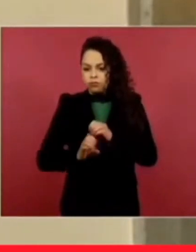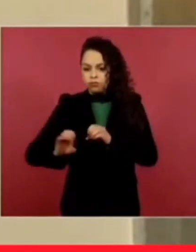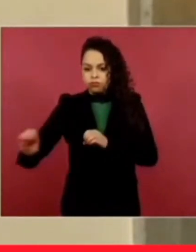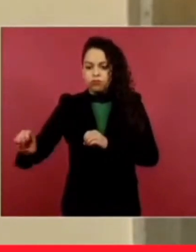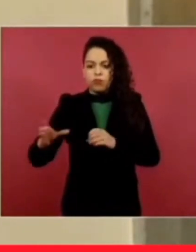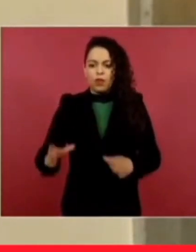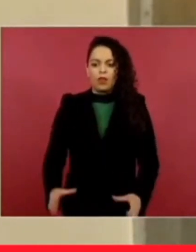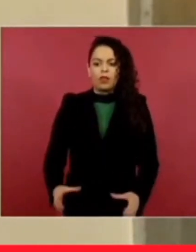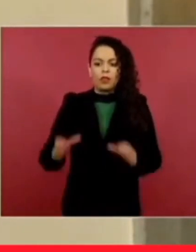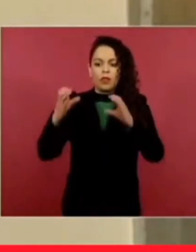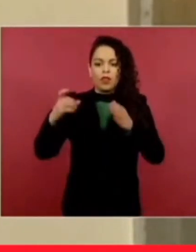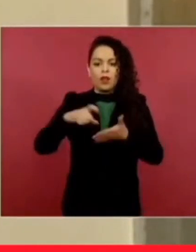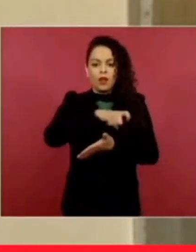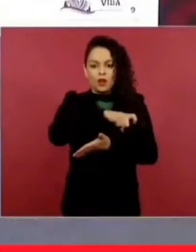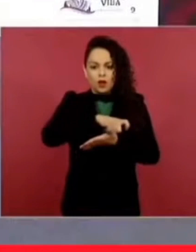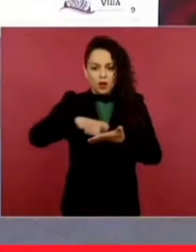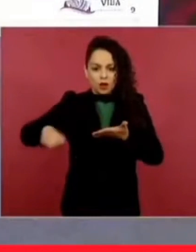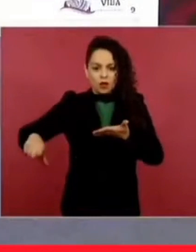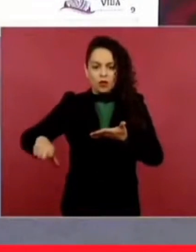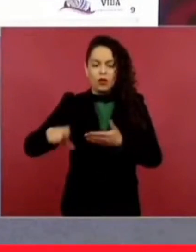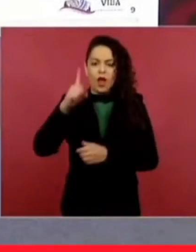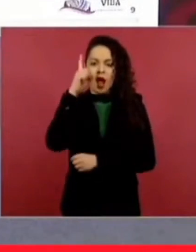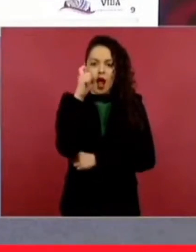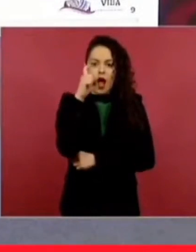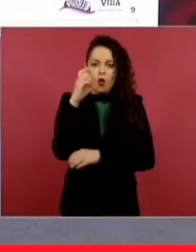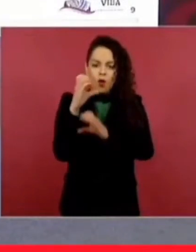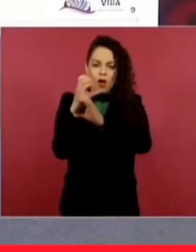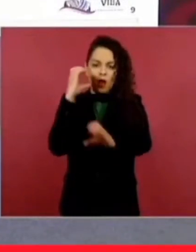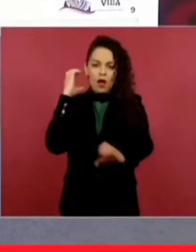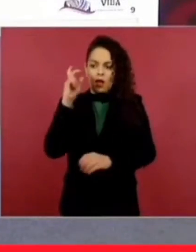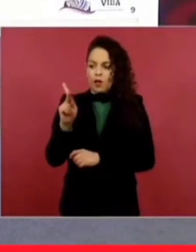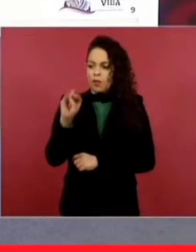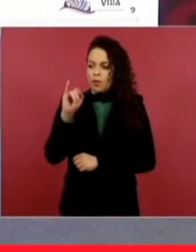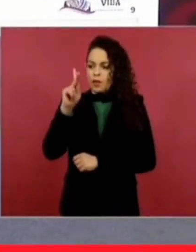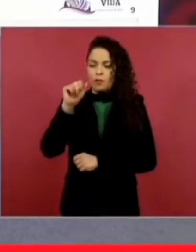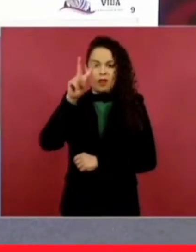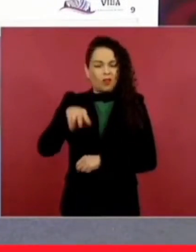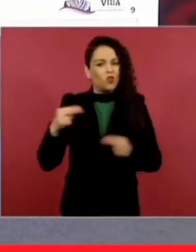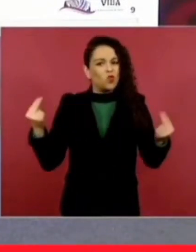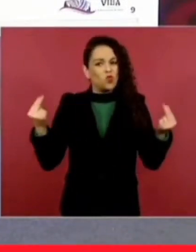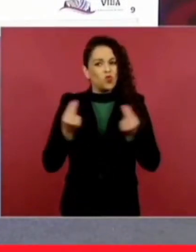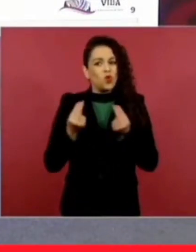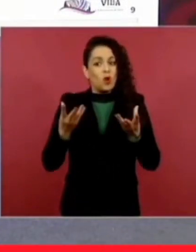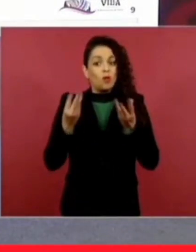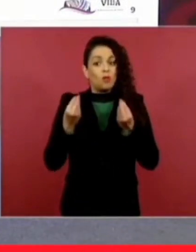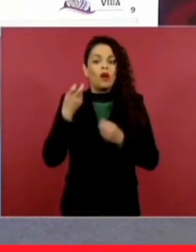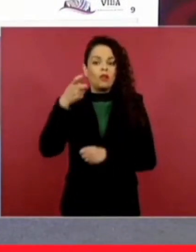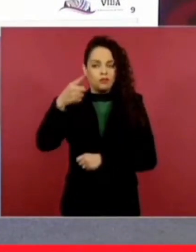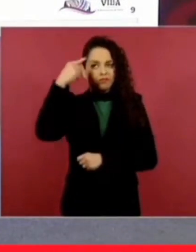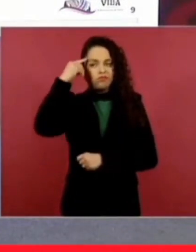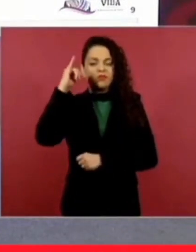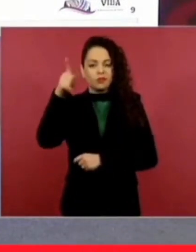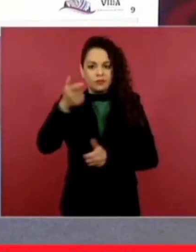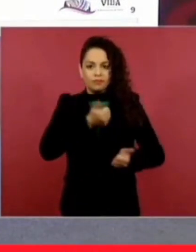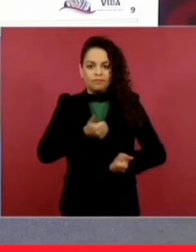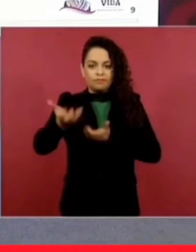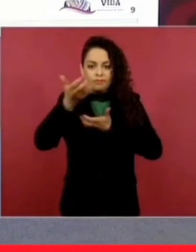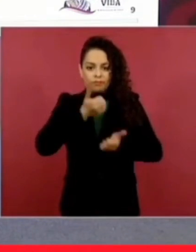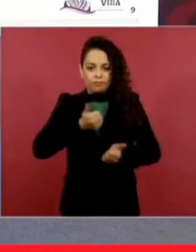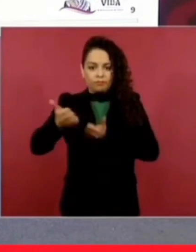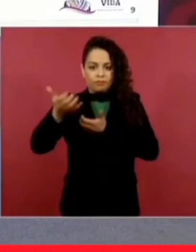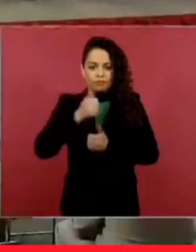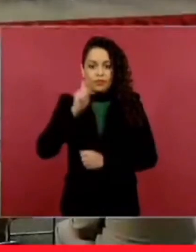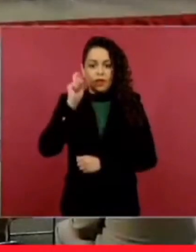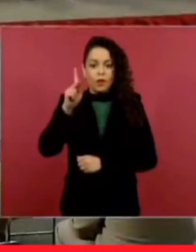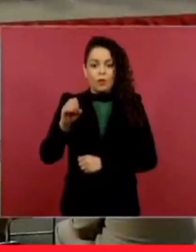tinacos, en pipas de agua, porque era lo que más surgía, en rehabilitación de pozos, en una potabilizadora